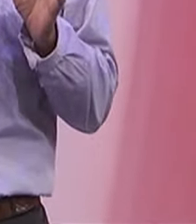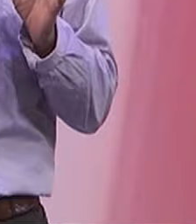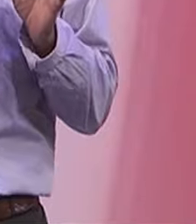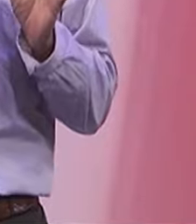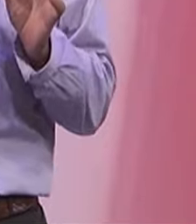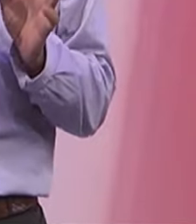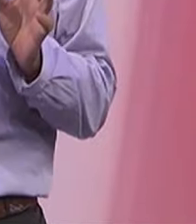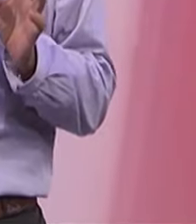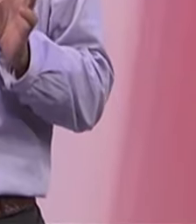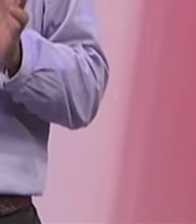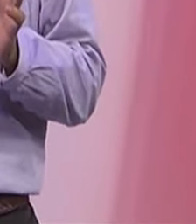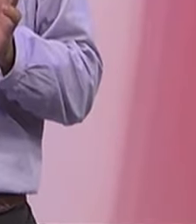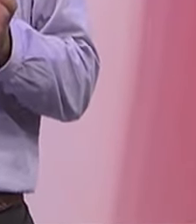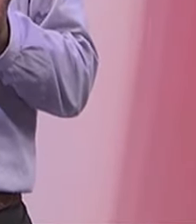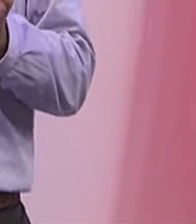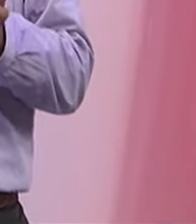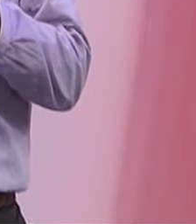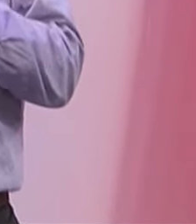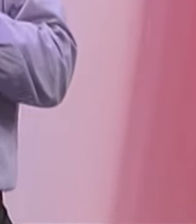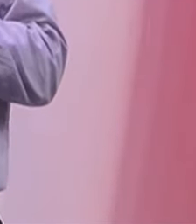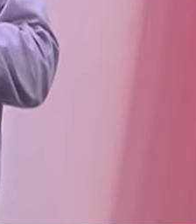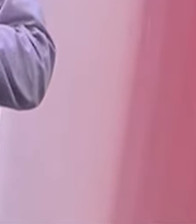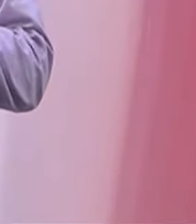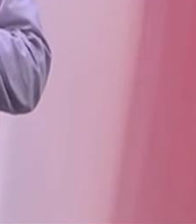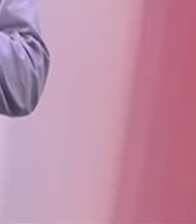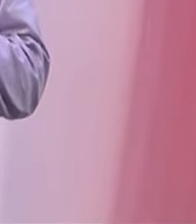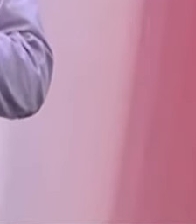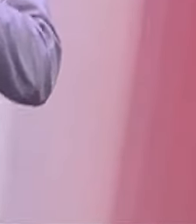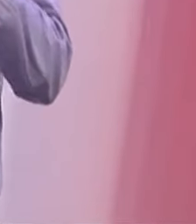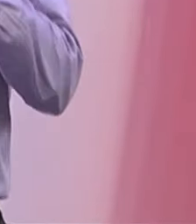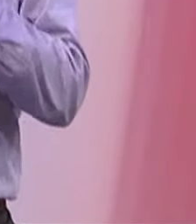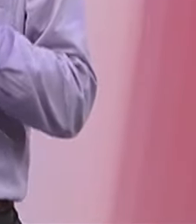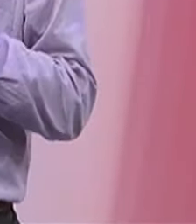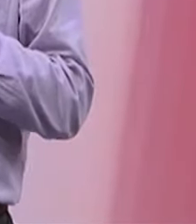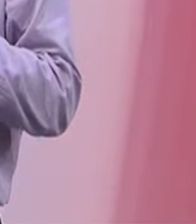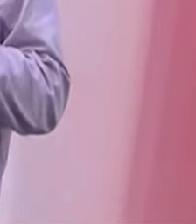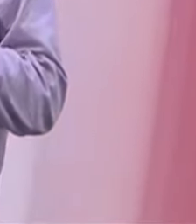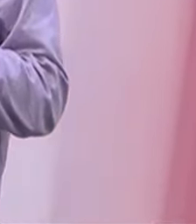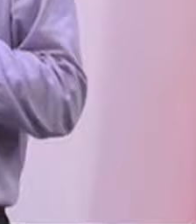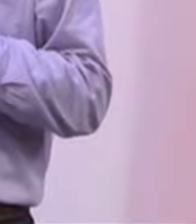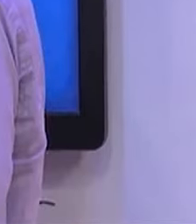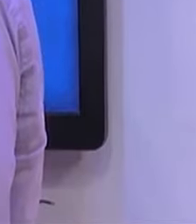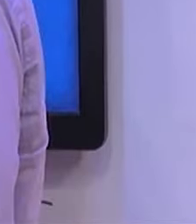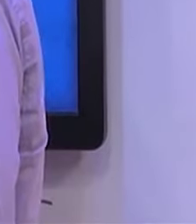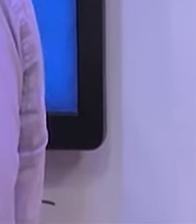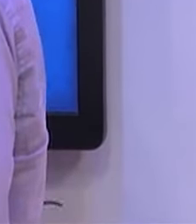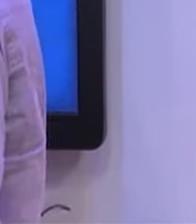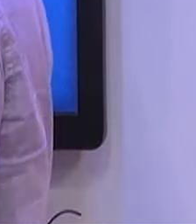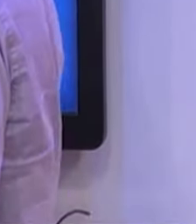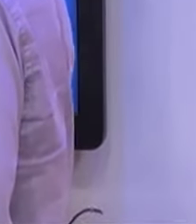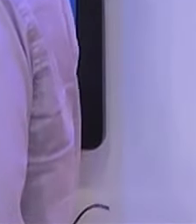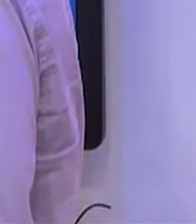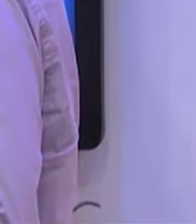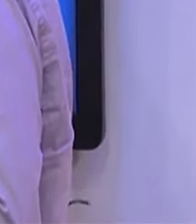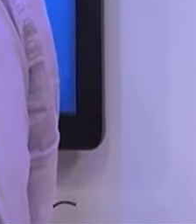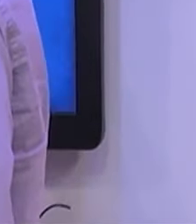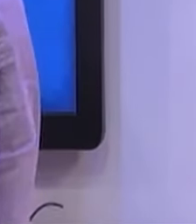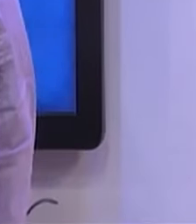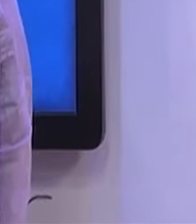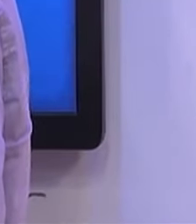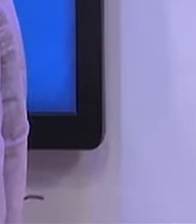last, en base a el contexto que estamos manejando, no quiere decir último, porque aquí decimos anoche, aquí